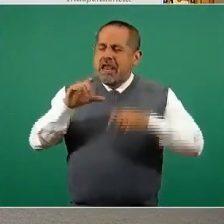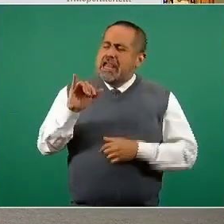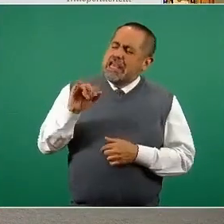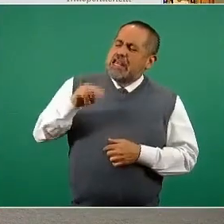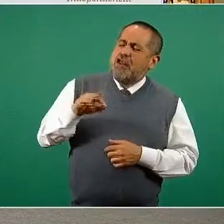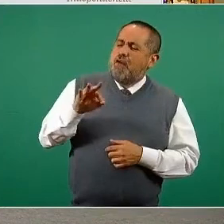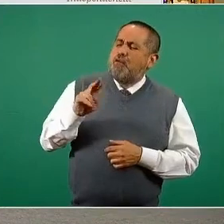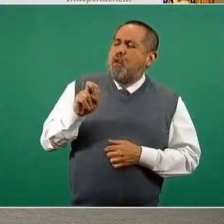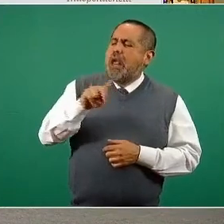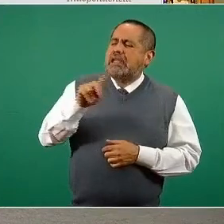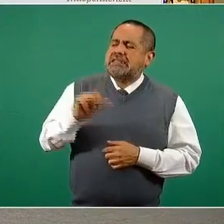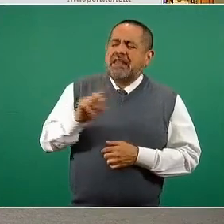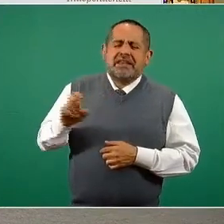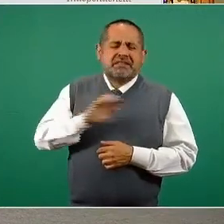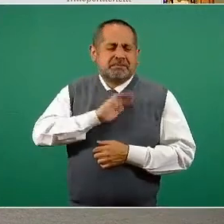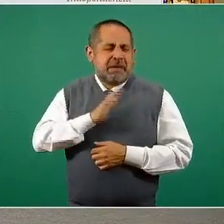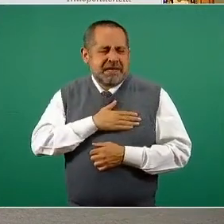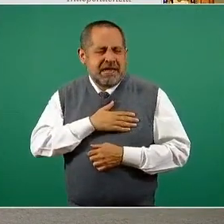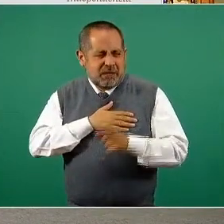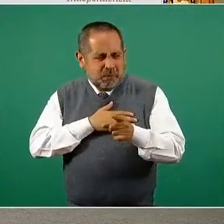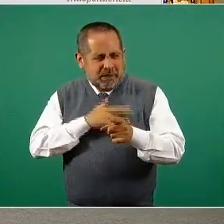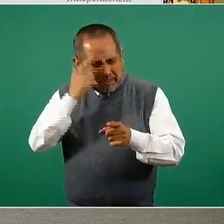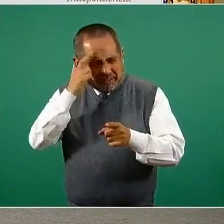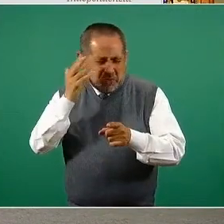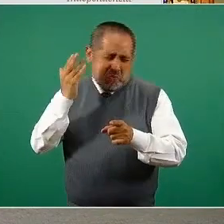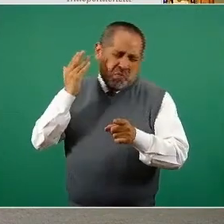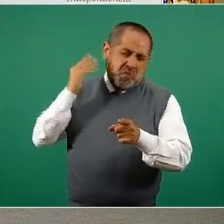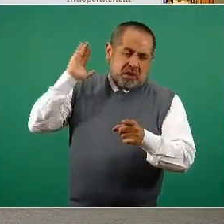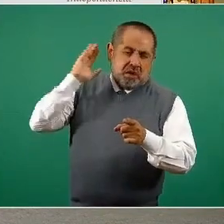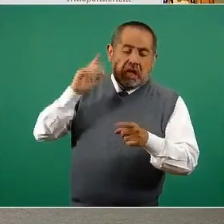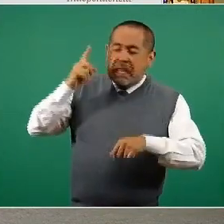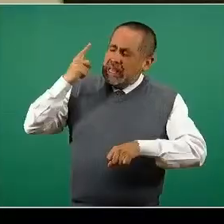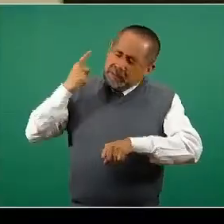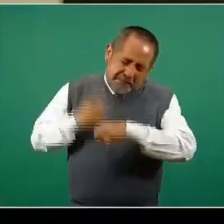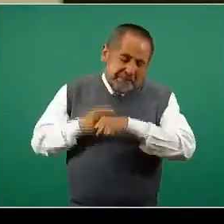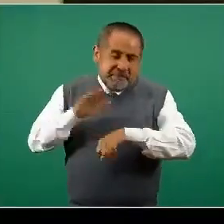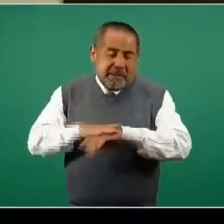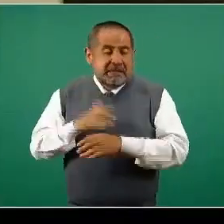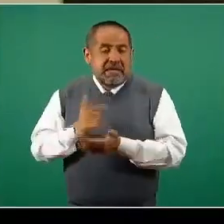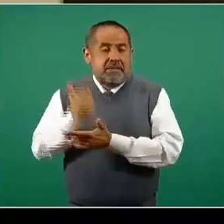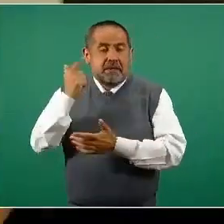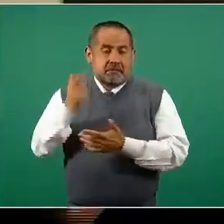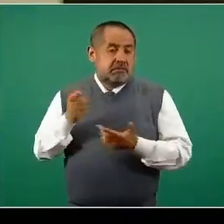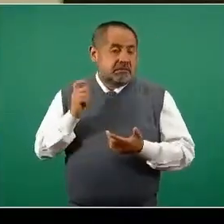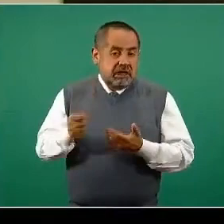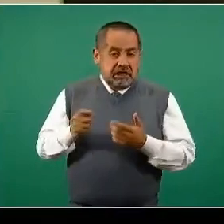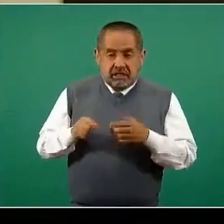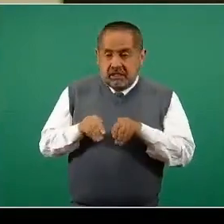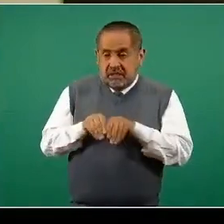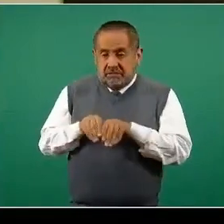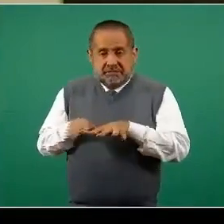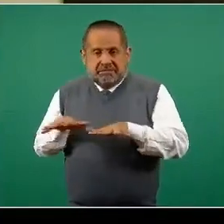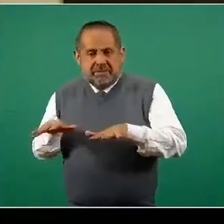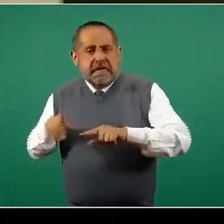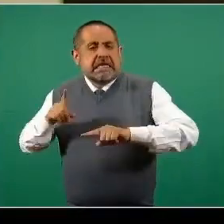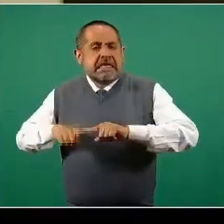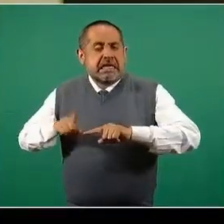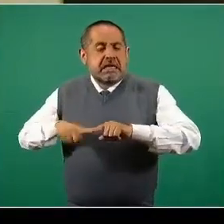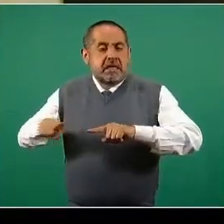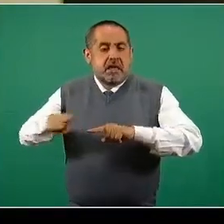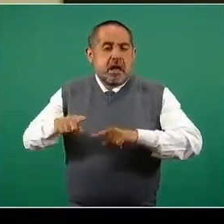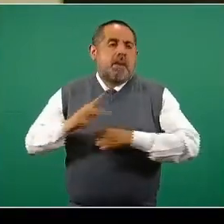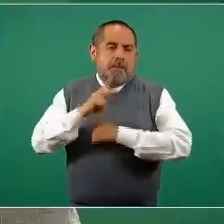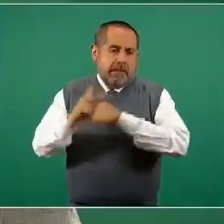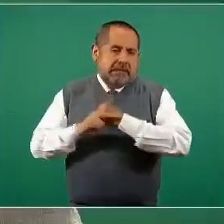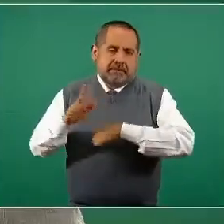digamos que los que pagaron la situación más grave, porque fue una situación de dispersión, fueron los países